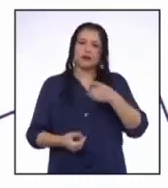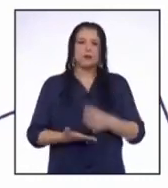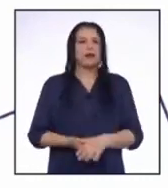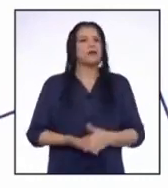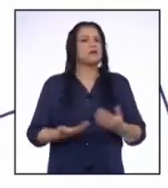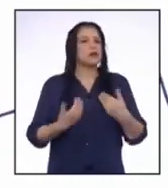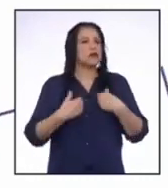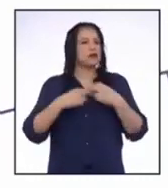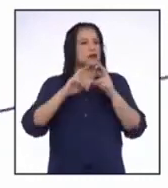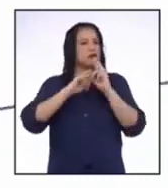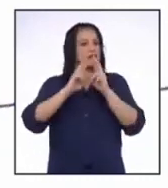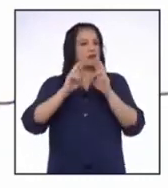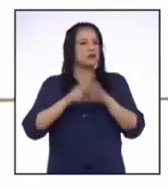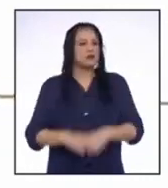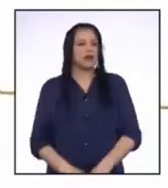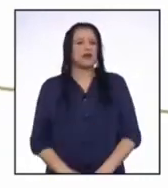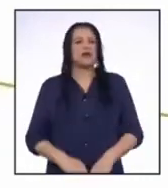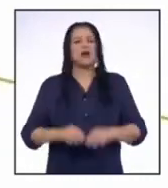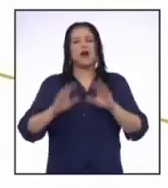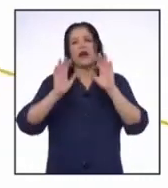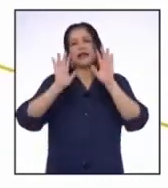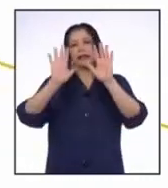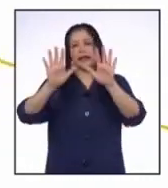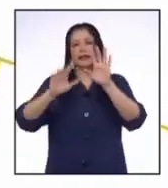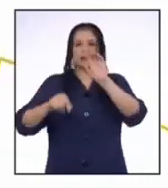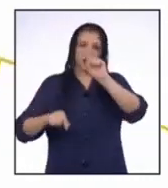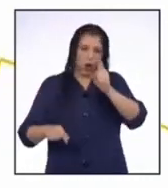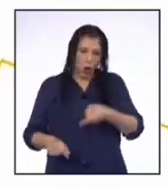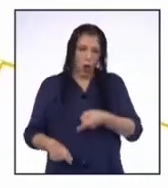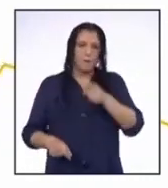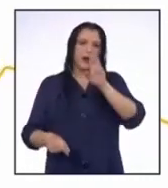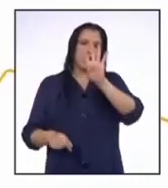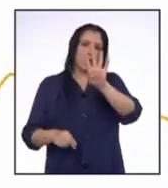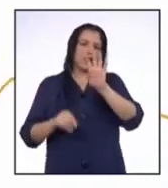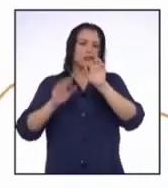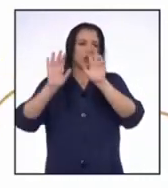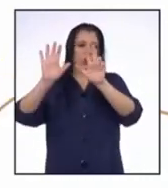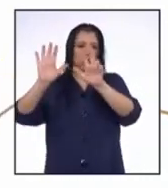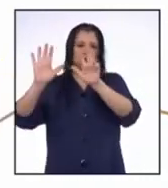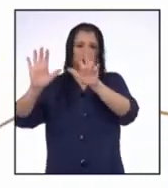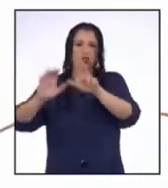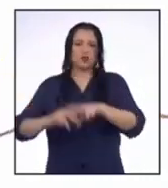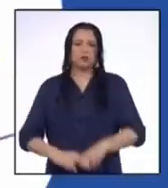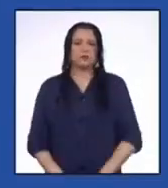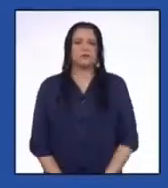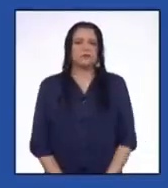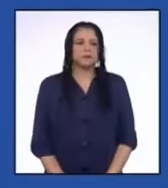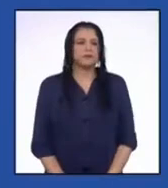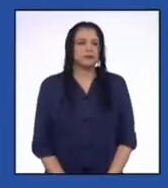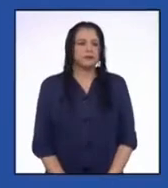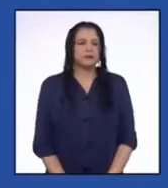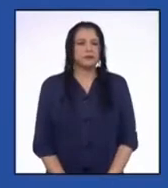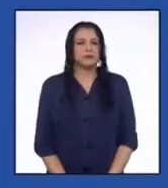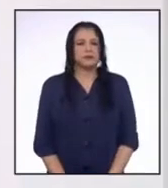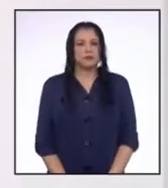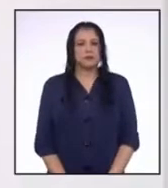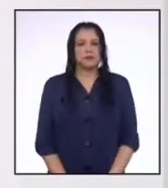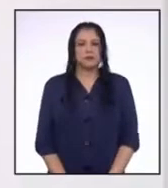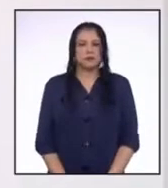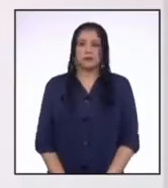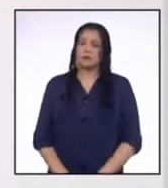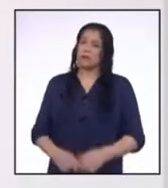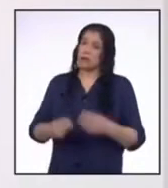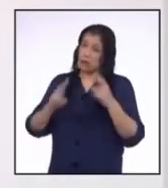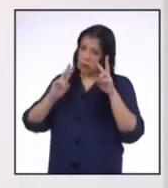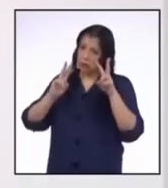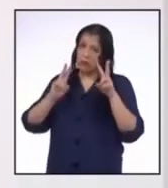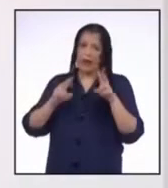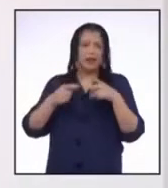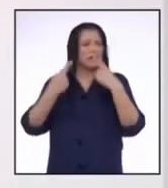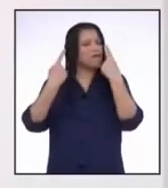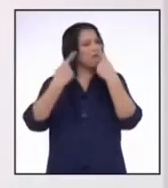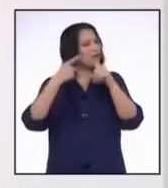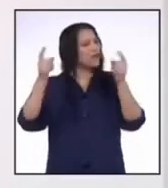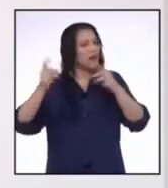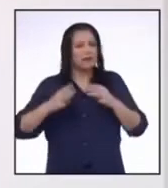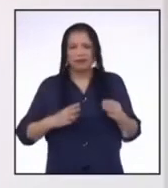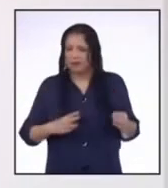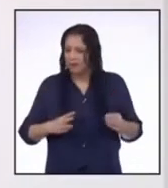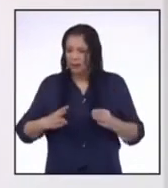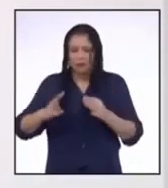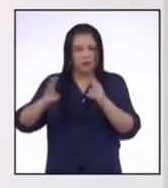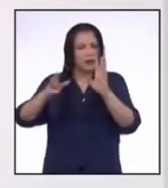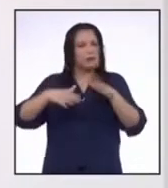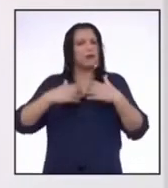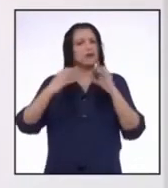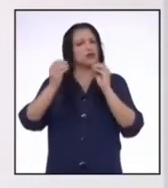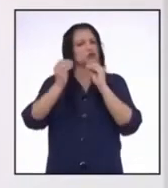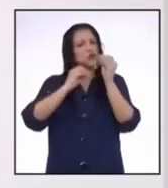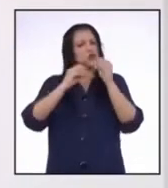obteniendo como resultado final 10 enteros 488 milésimos. Como ven, puede haber diversas